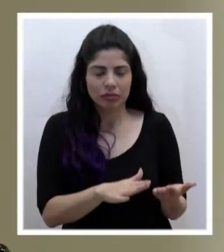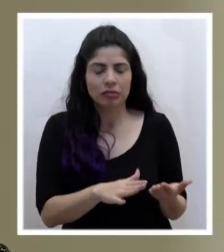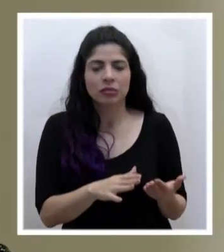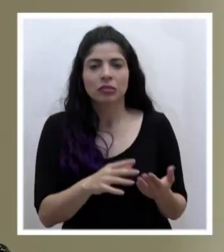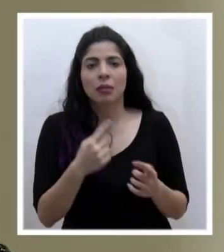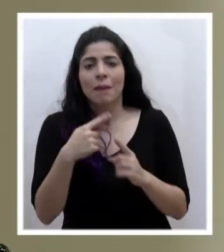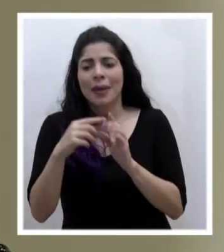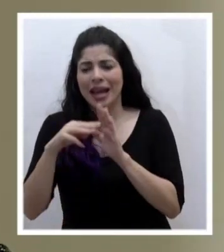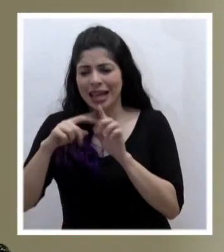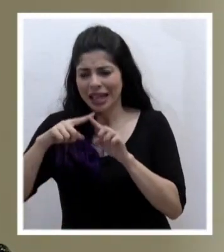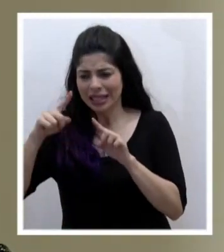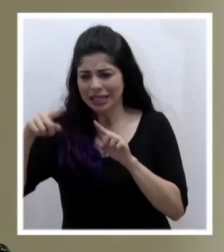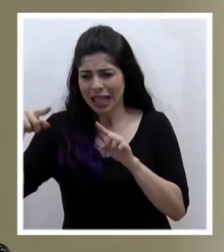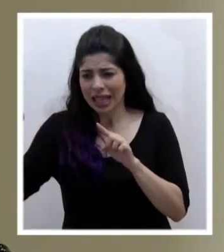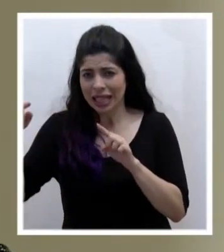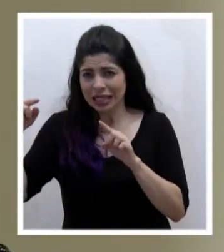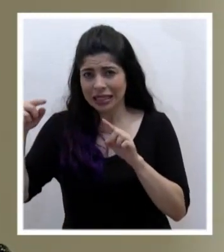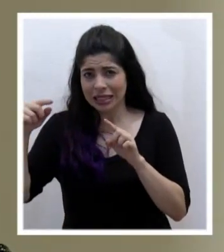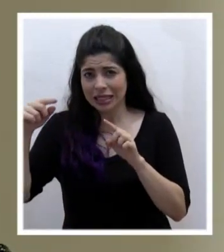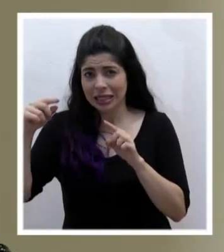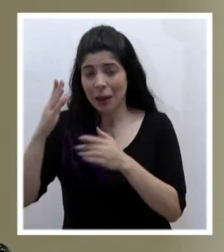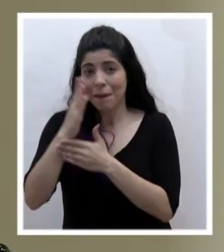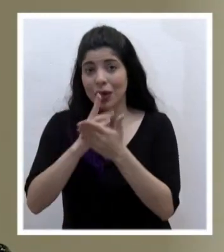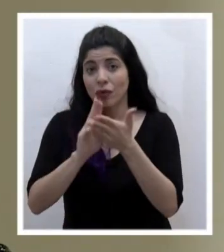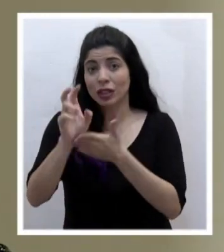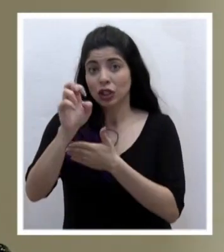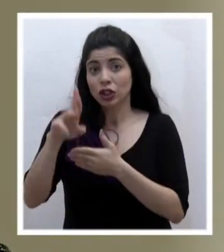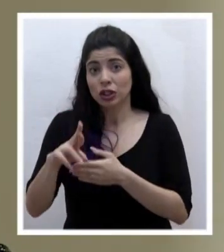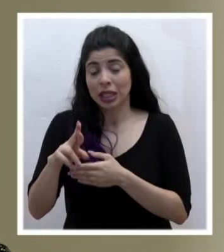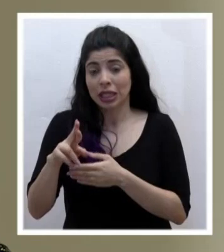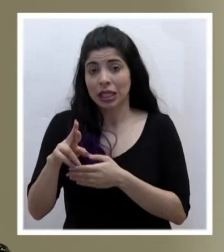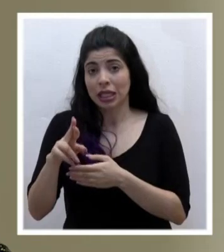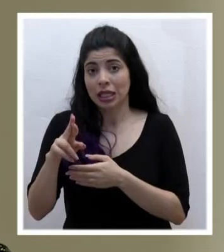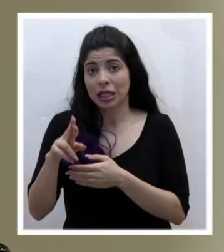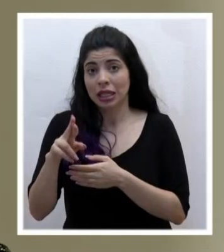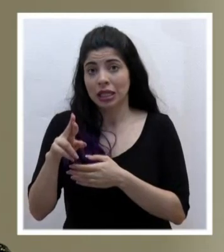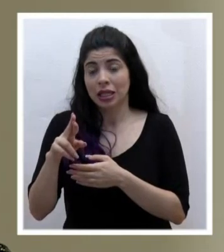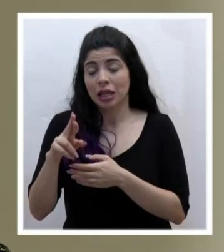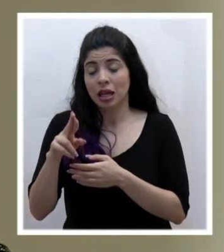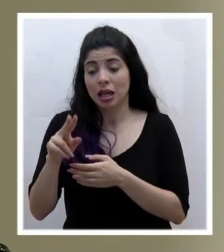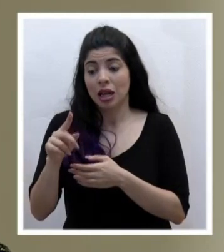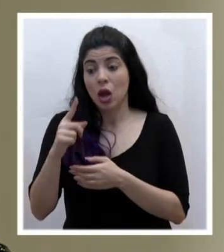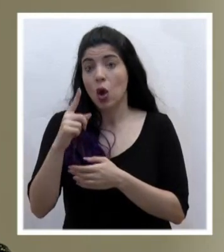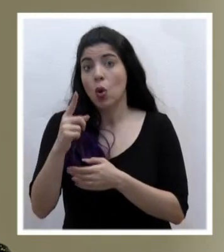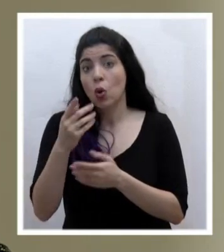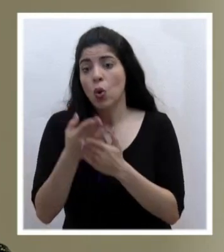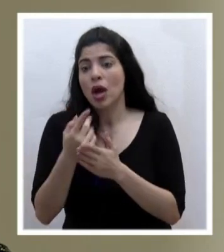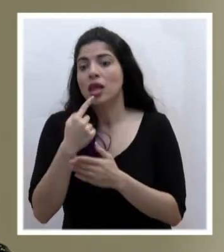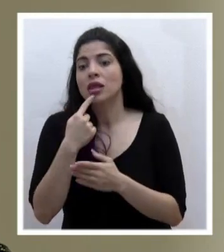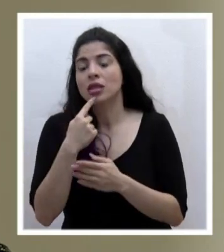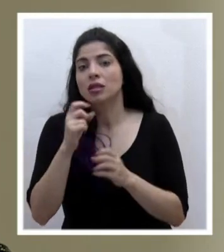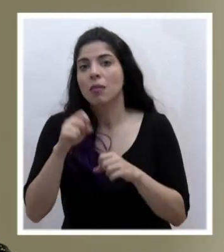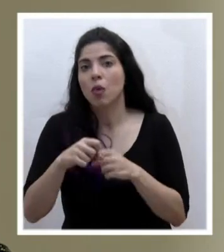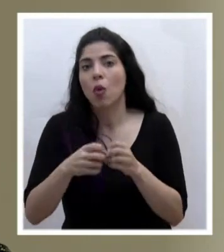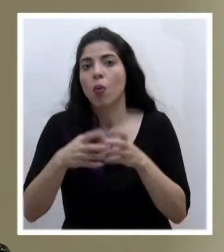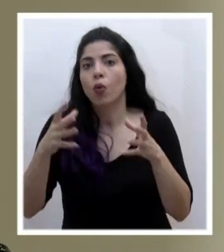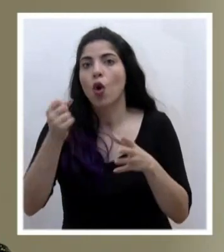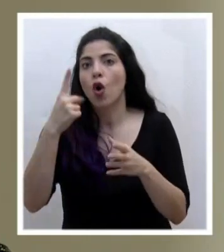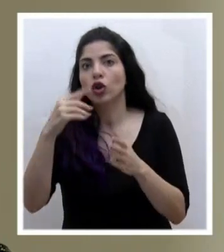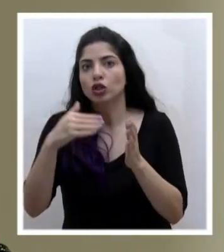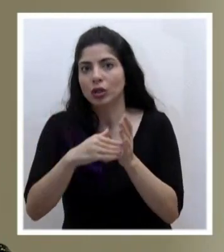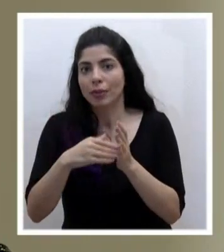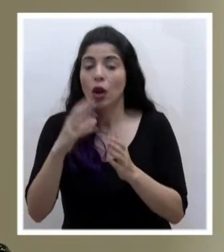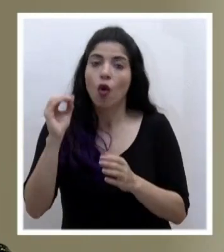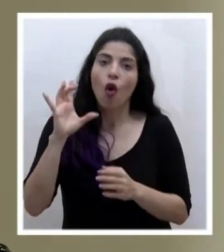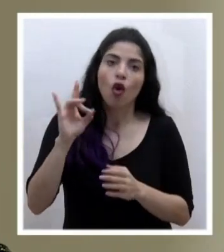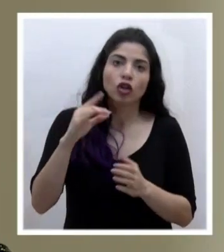los modelos estadísticos proyectados por la UCR, en uno de los casos plantea un crecimiento de 11.000 casos y en otro